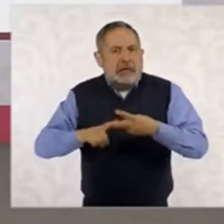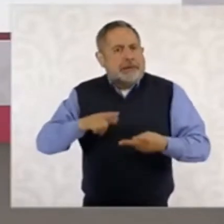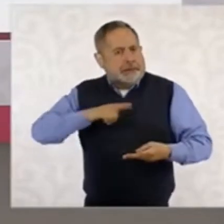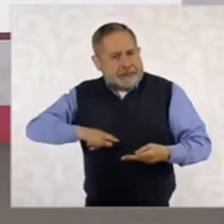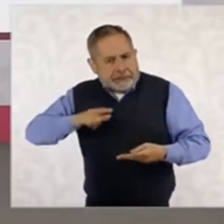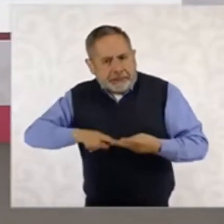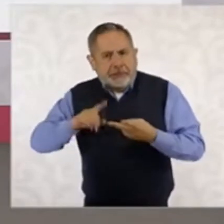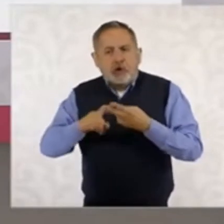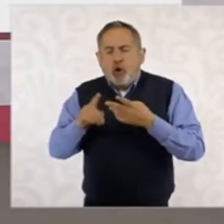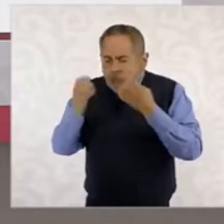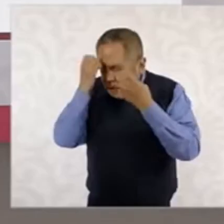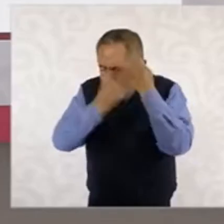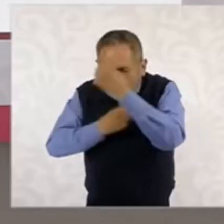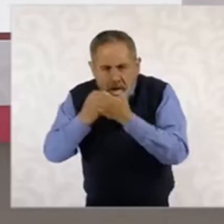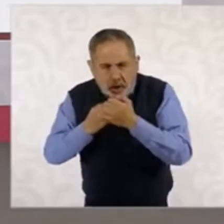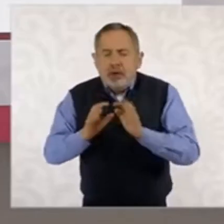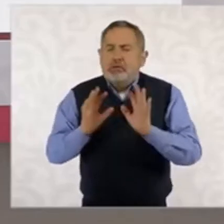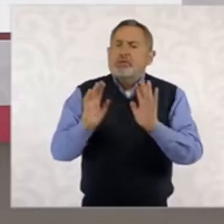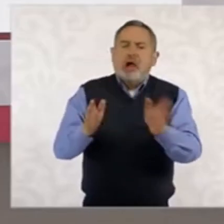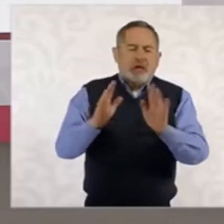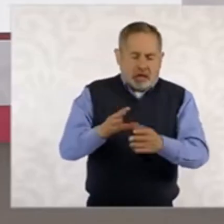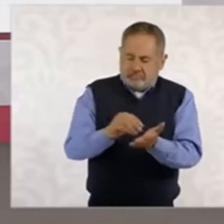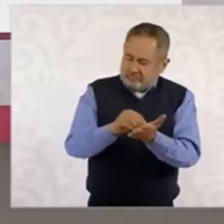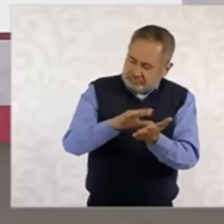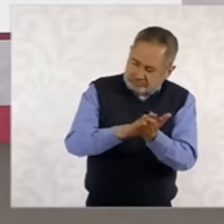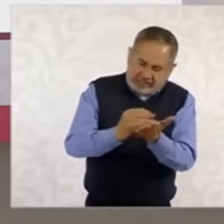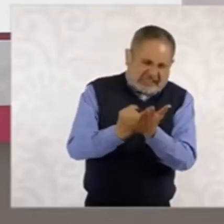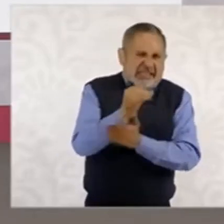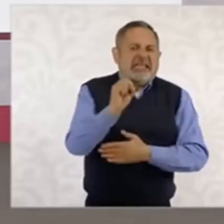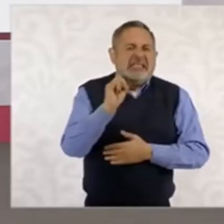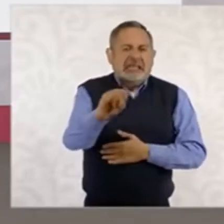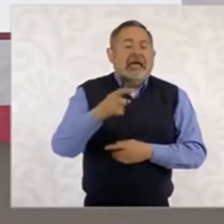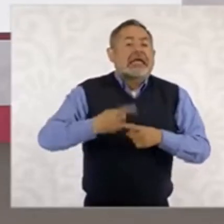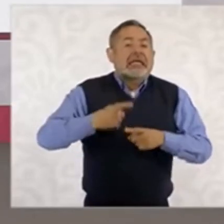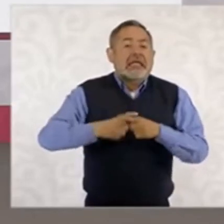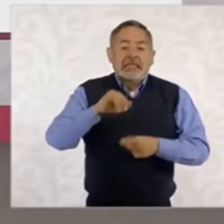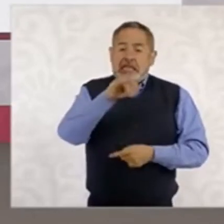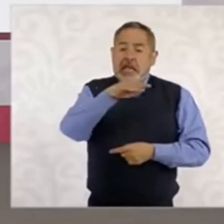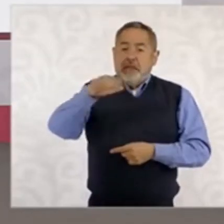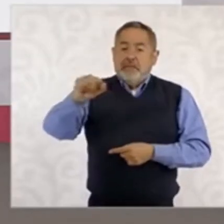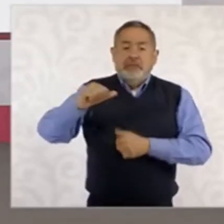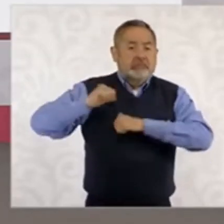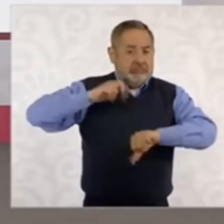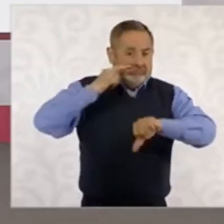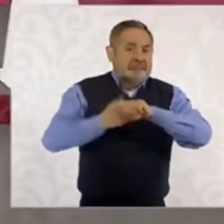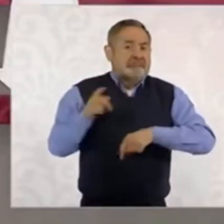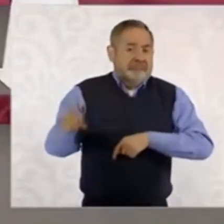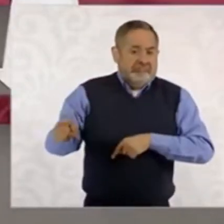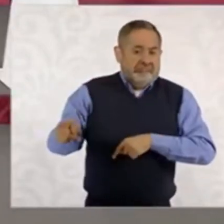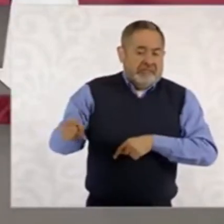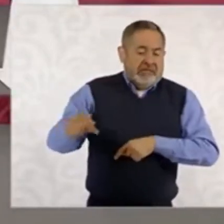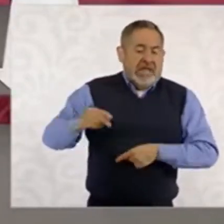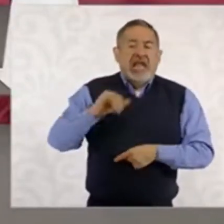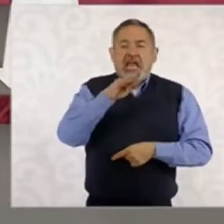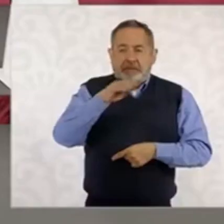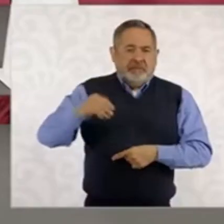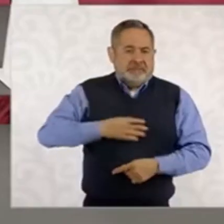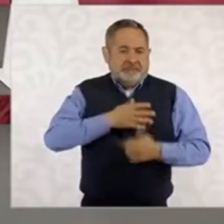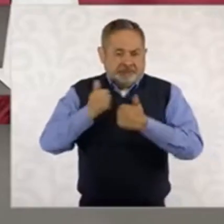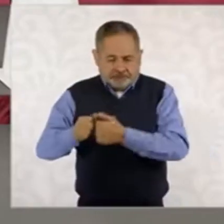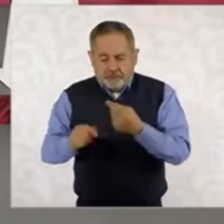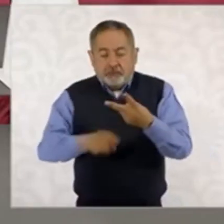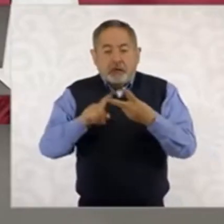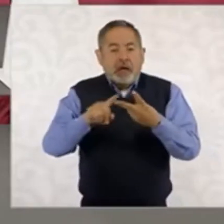salud. Y esto lo va a hacer el IMSS Bienestar. La siguiente, por favor. En materia de agua lo presentará, por supuesto, mi colega